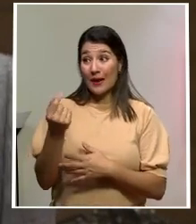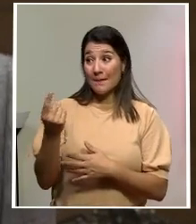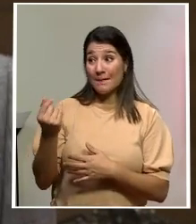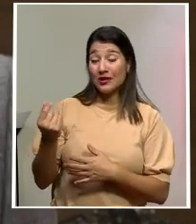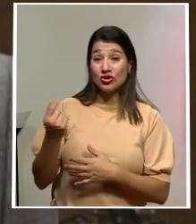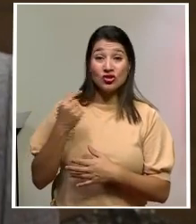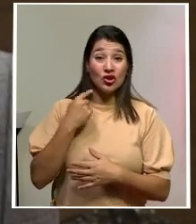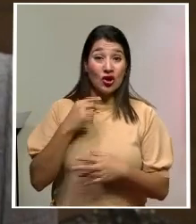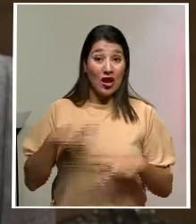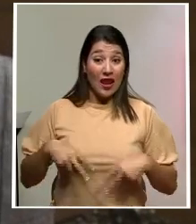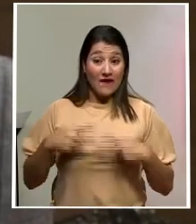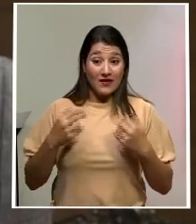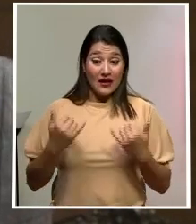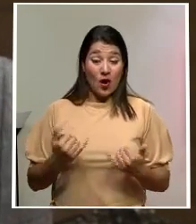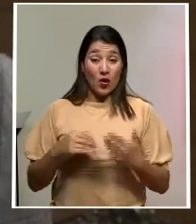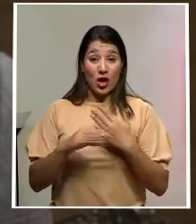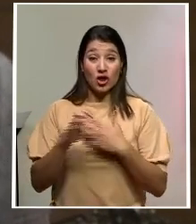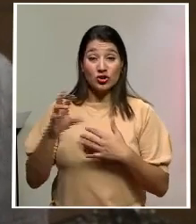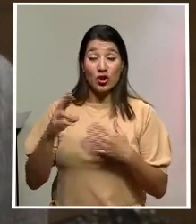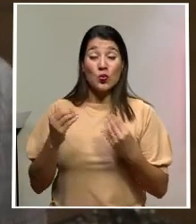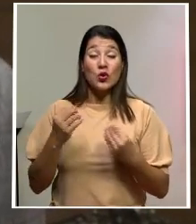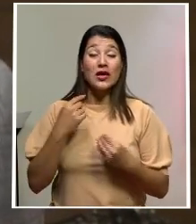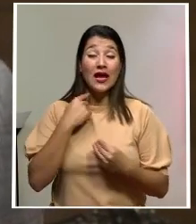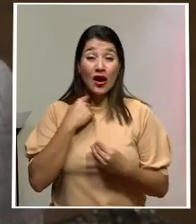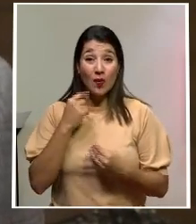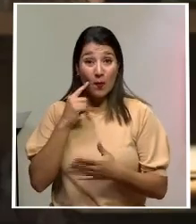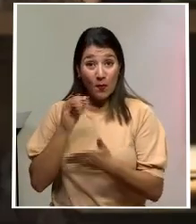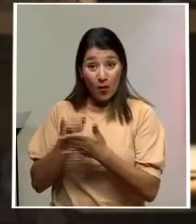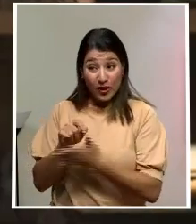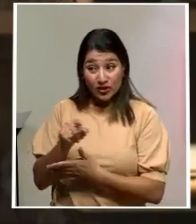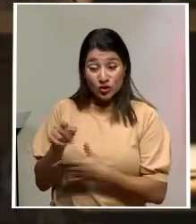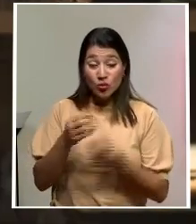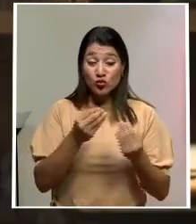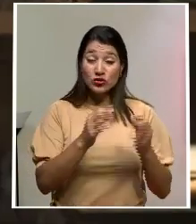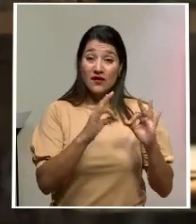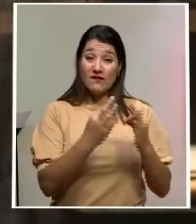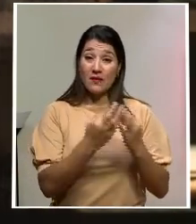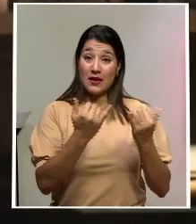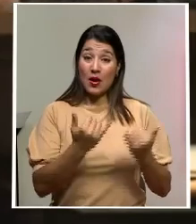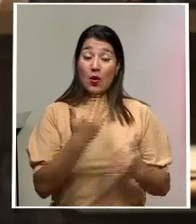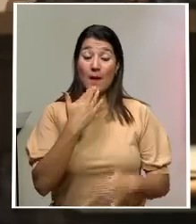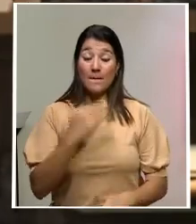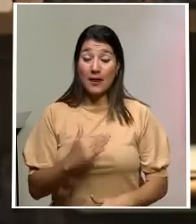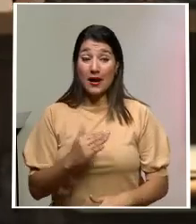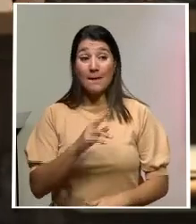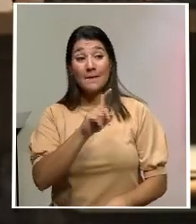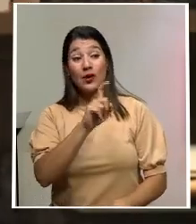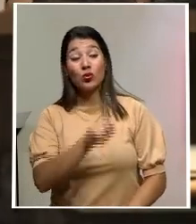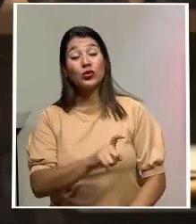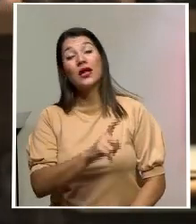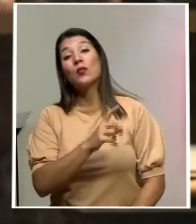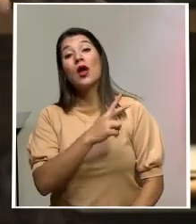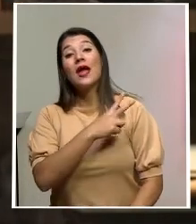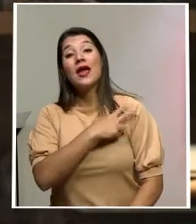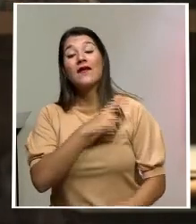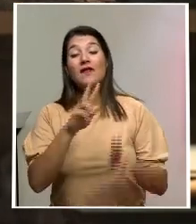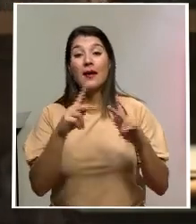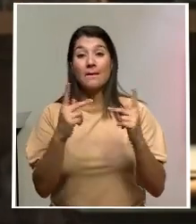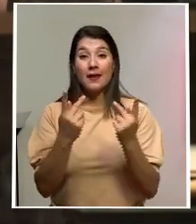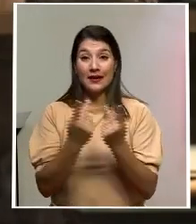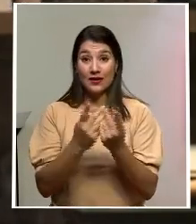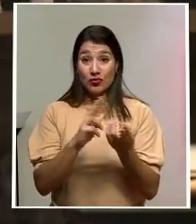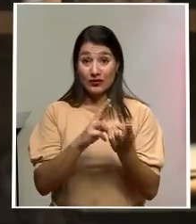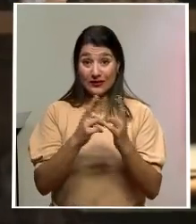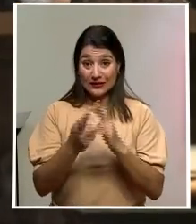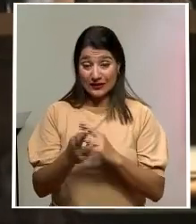este país la están pasando muy mal. Consultamos al jefe de fracción de la bancada de Restauración sobre el por